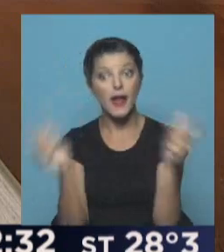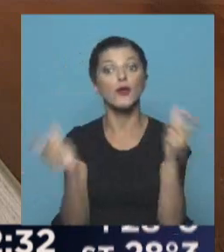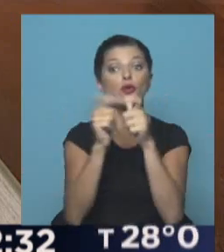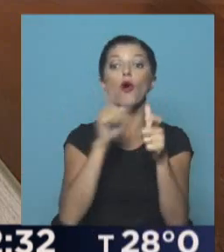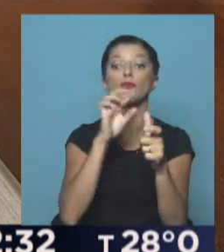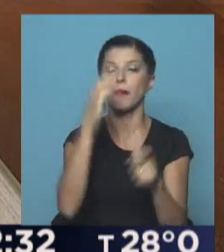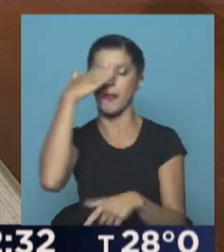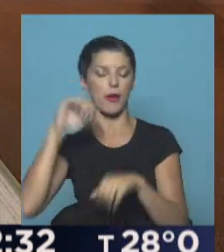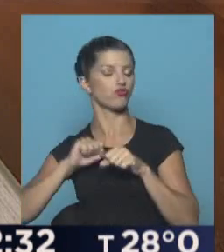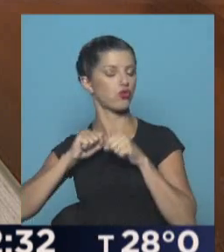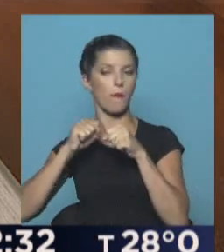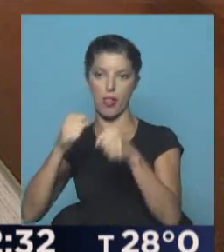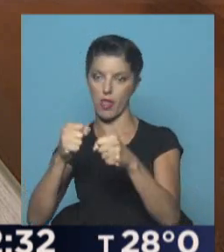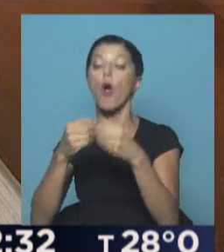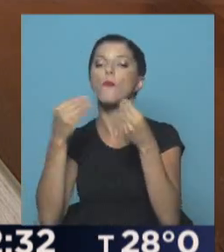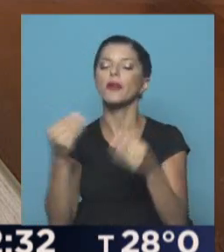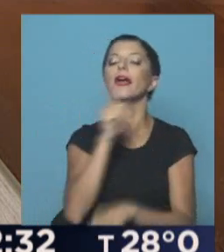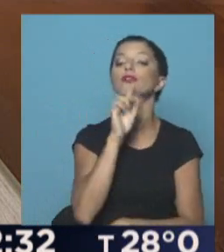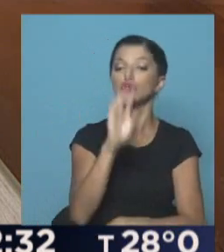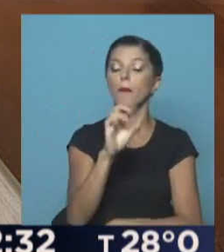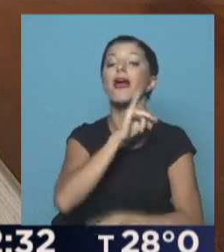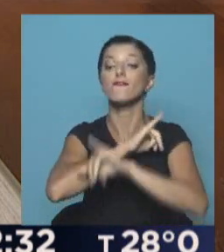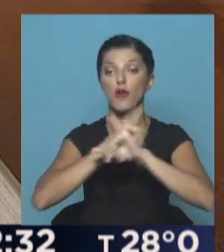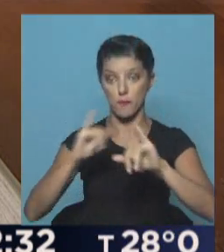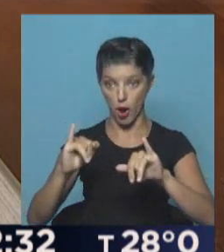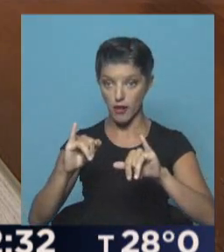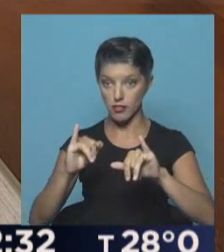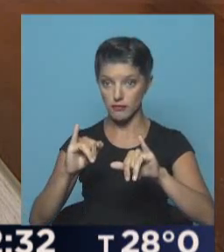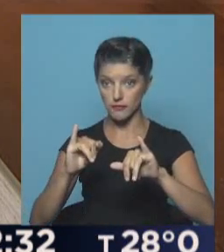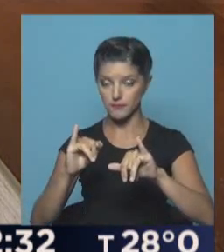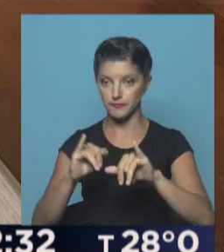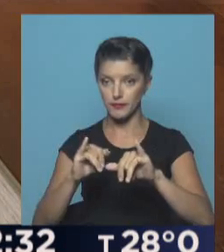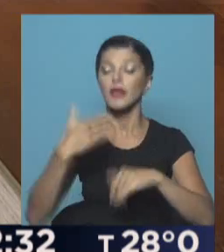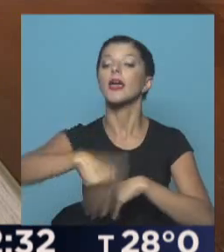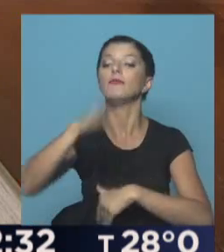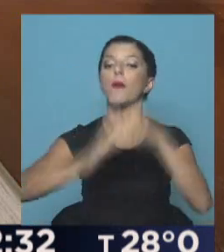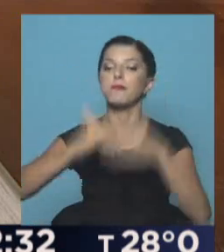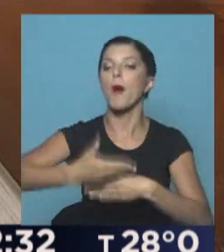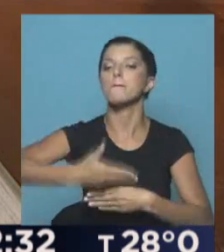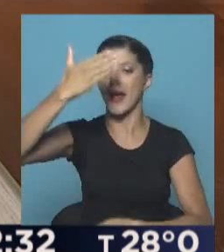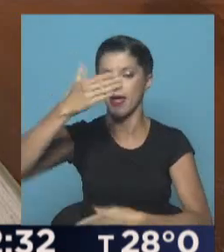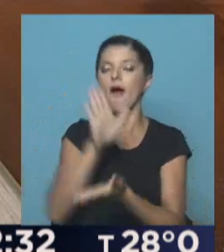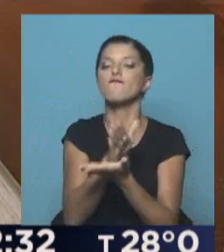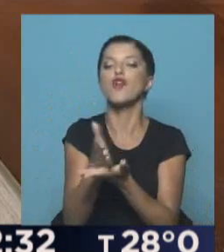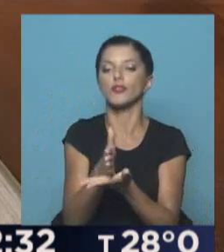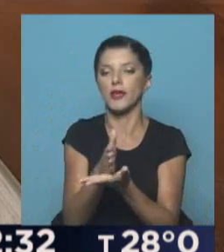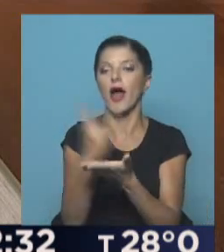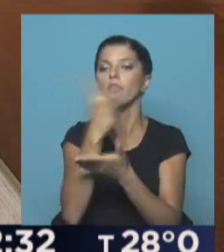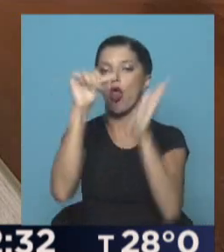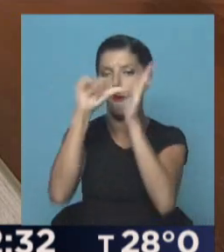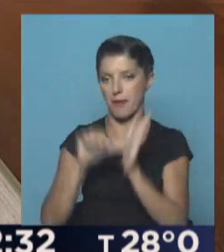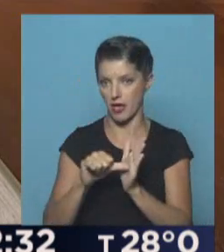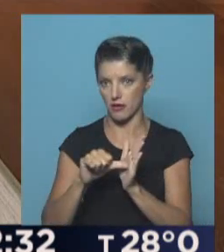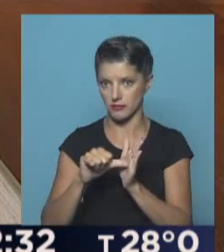suspendió, luego de anuncios del presidente Trump de los Estados Unidos de la construcción de un muro en la frontera entre su